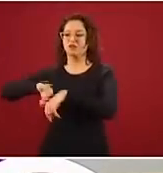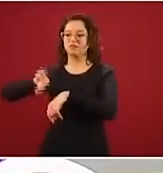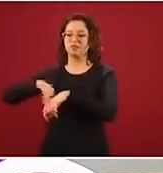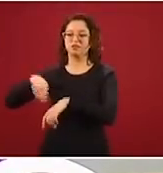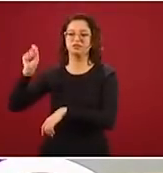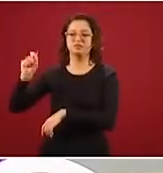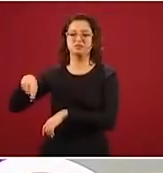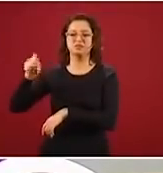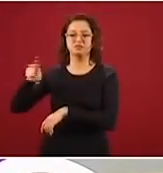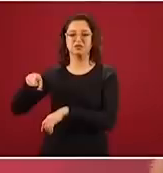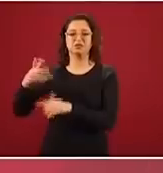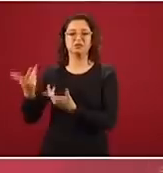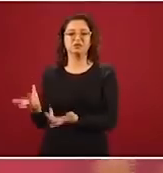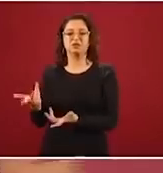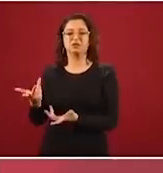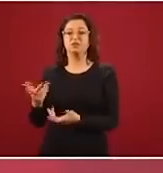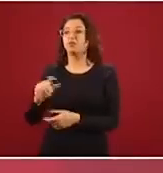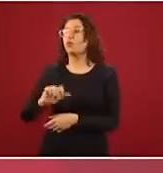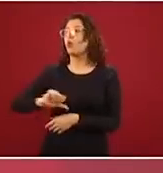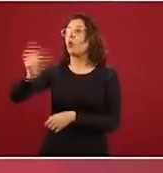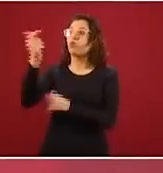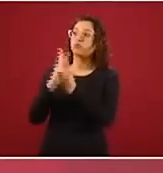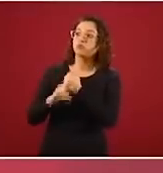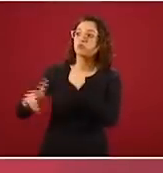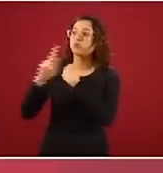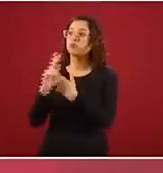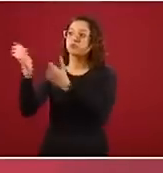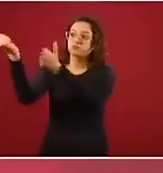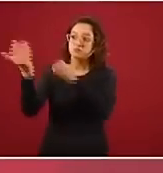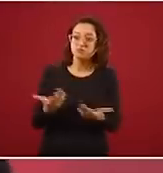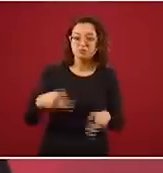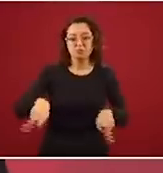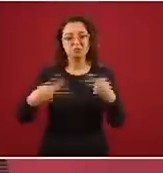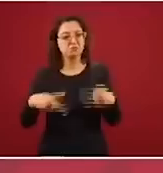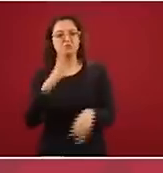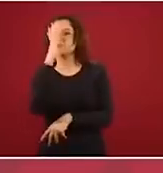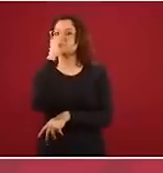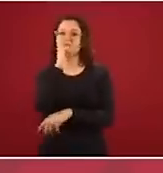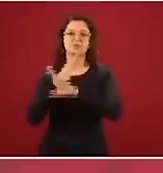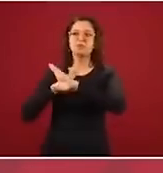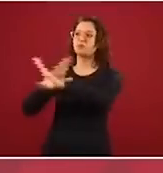farmacéuticas del extranjero, no podían vender productos en México.